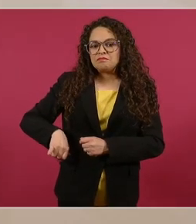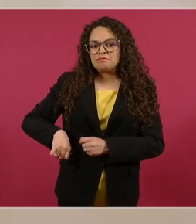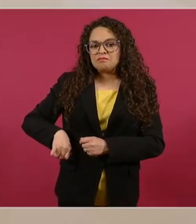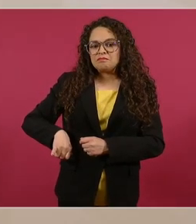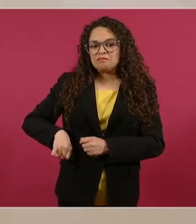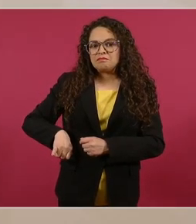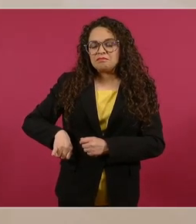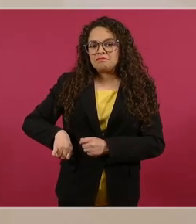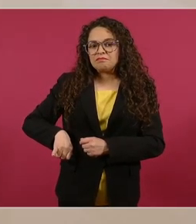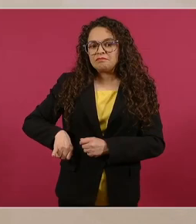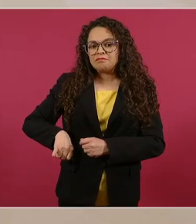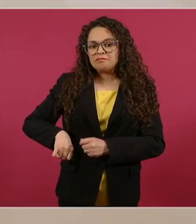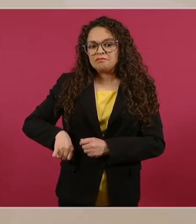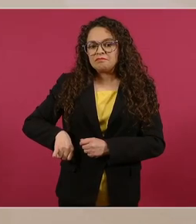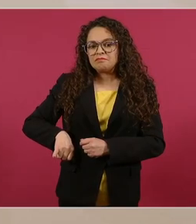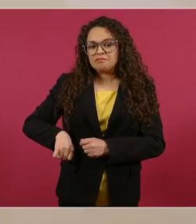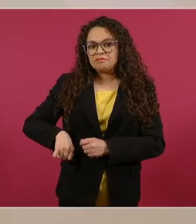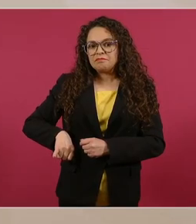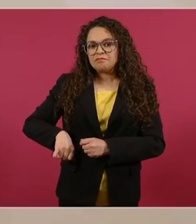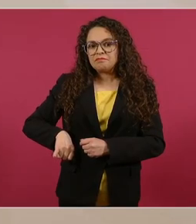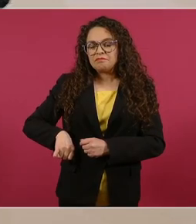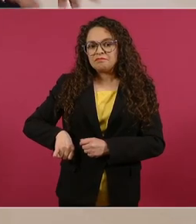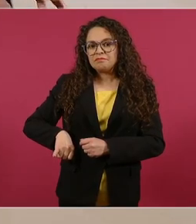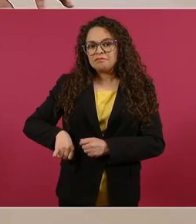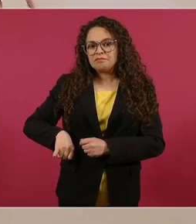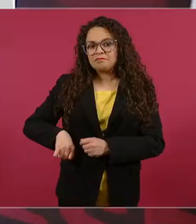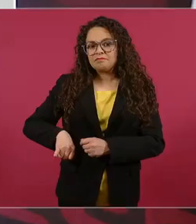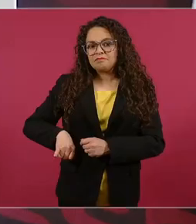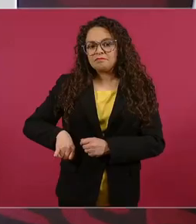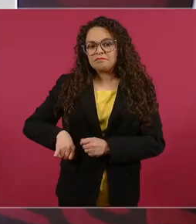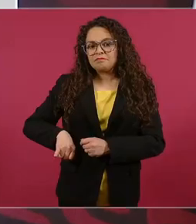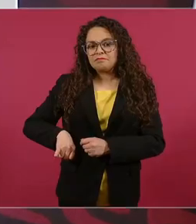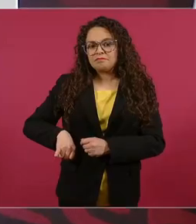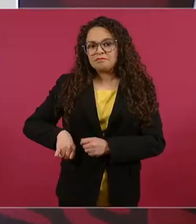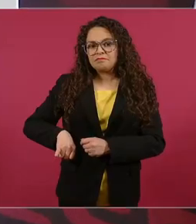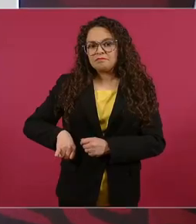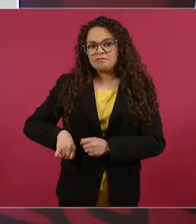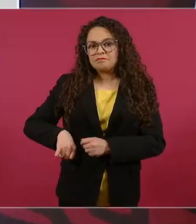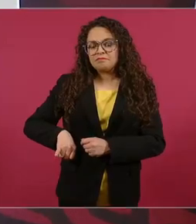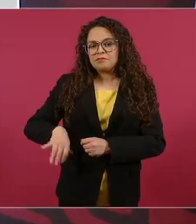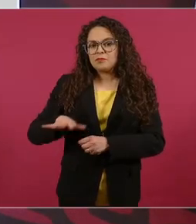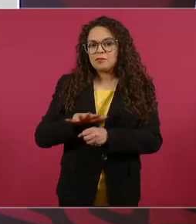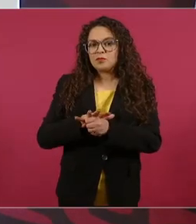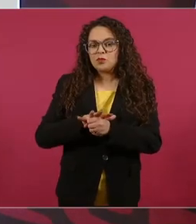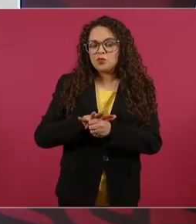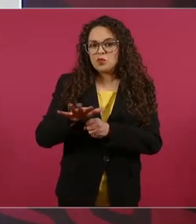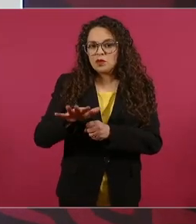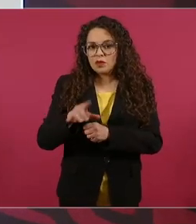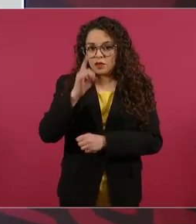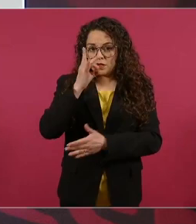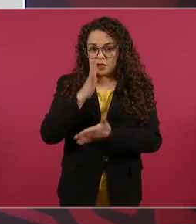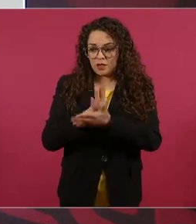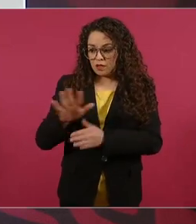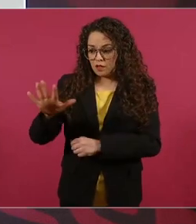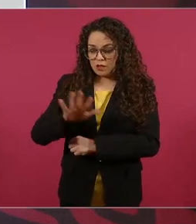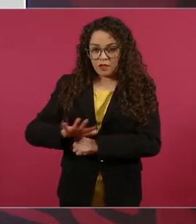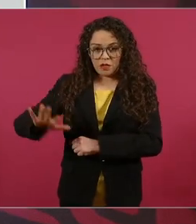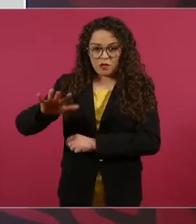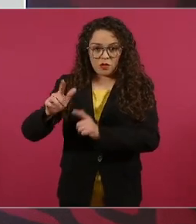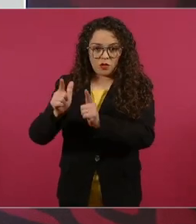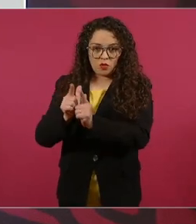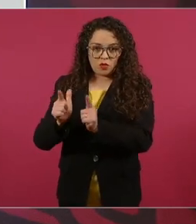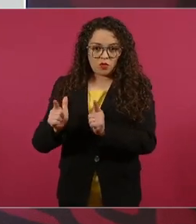Más allá, ¿no?, de los grupos opositores del